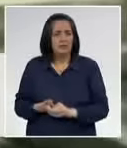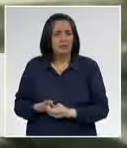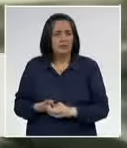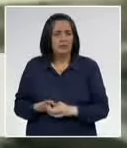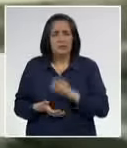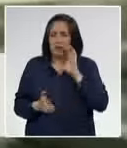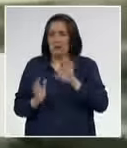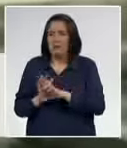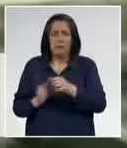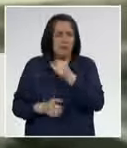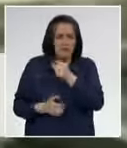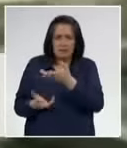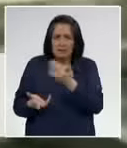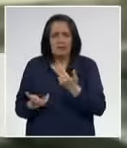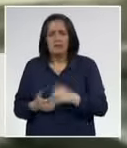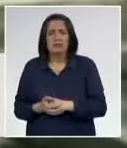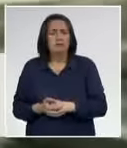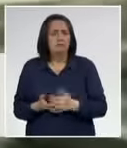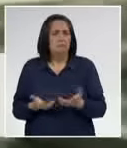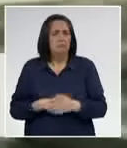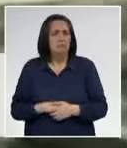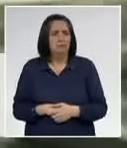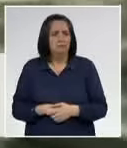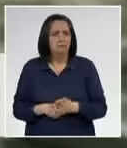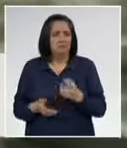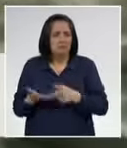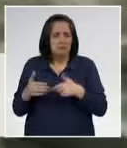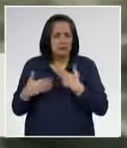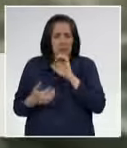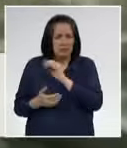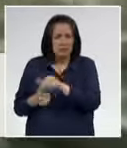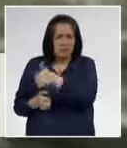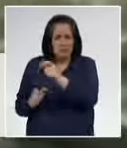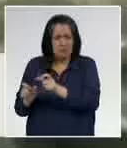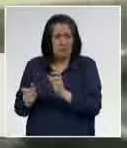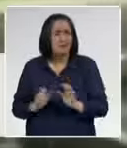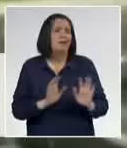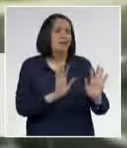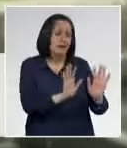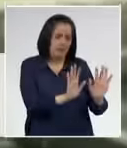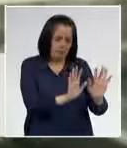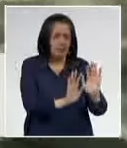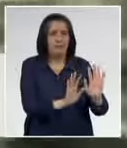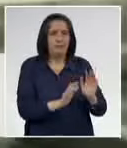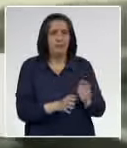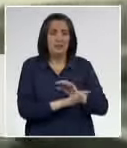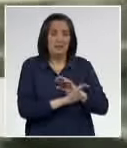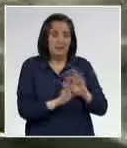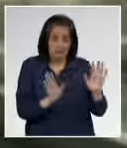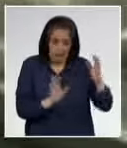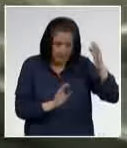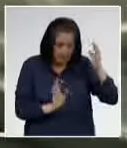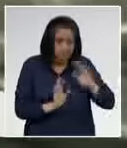diligencias, por ejemplo, como entrevistas que tomar, lo que pueda decir alguna persona. Mire, terminante y